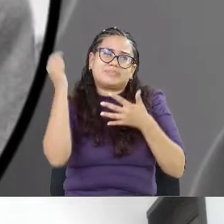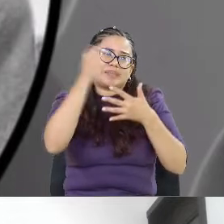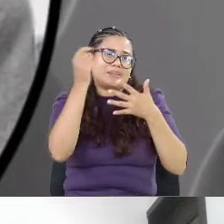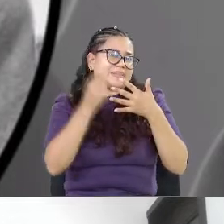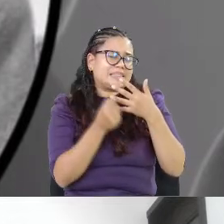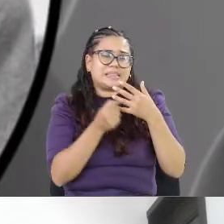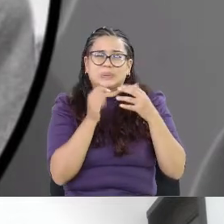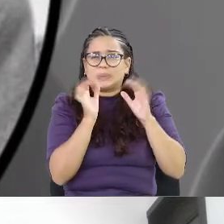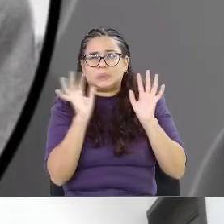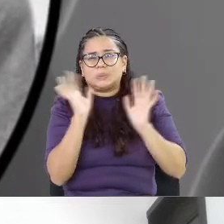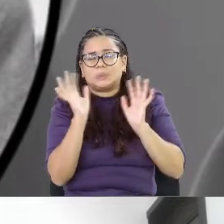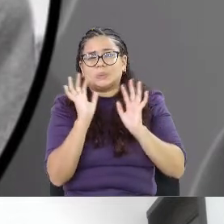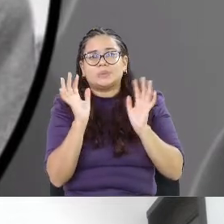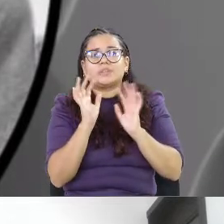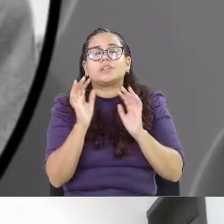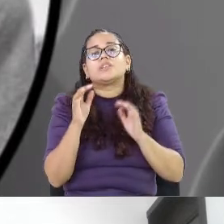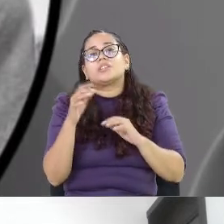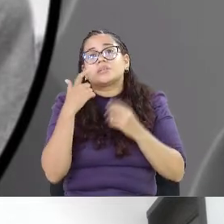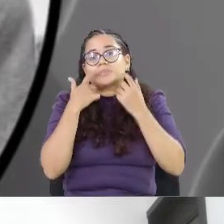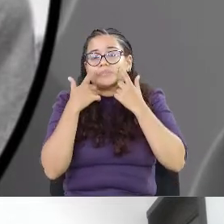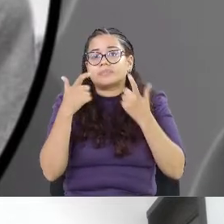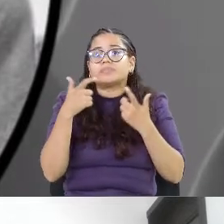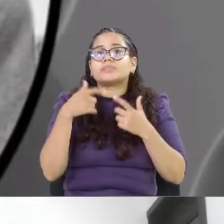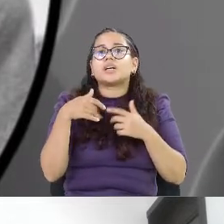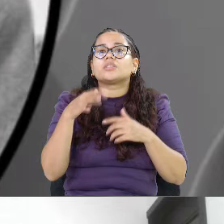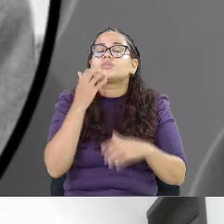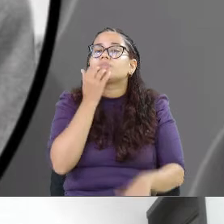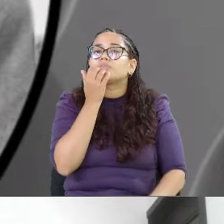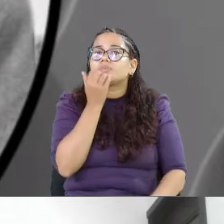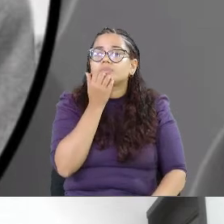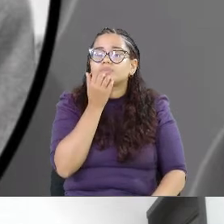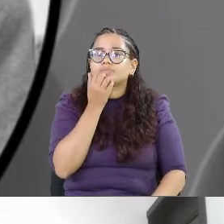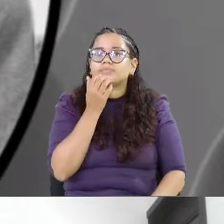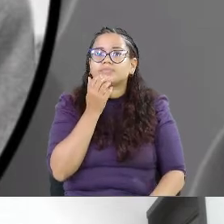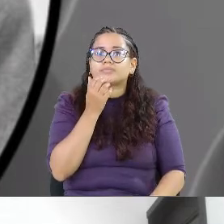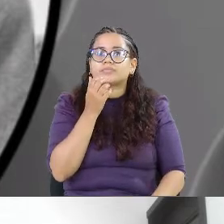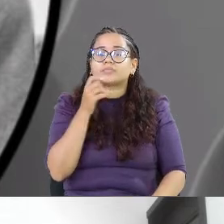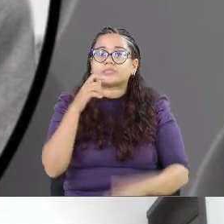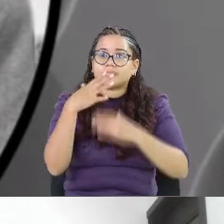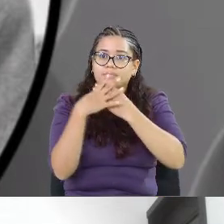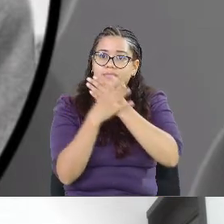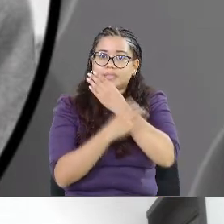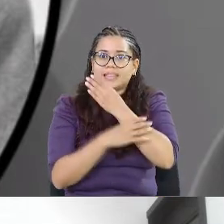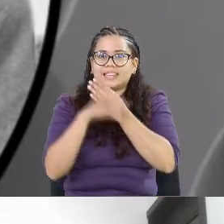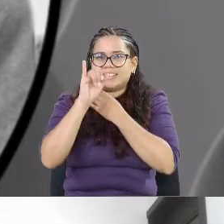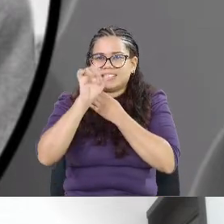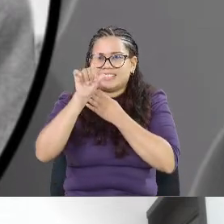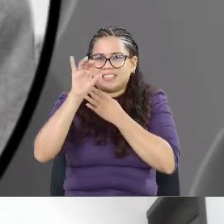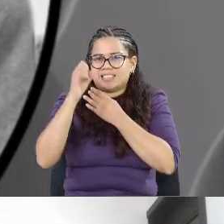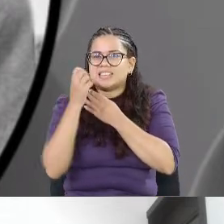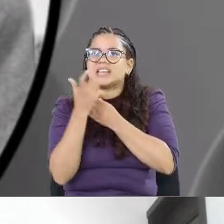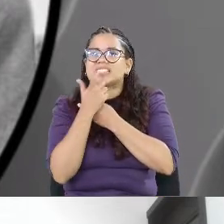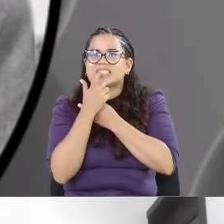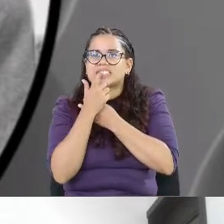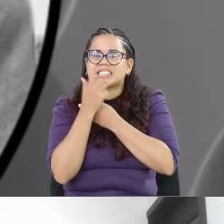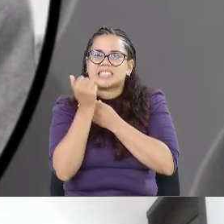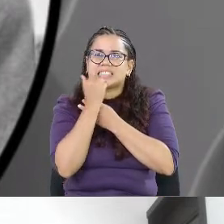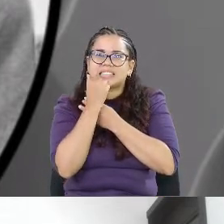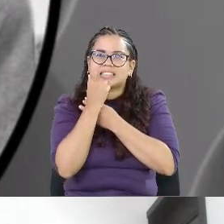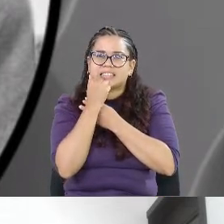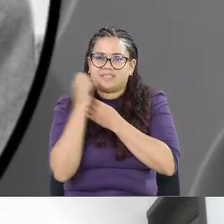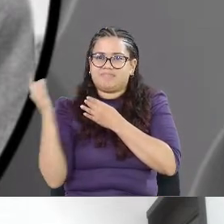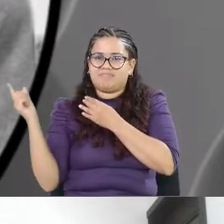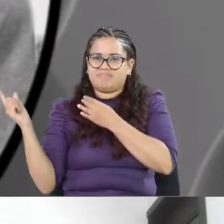cosas importantes para sobresaltar y es que el yeso, aparte de que